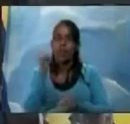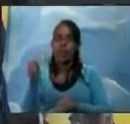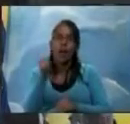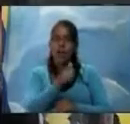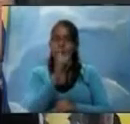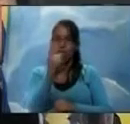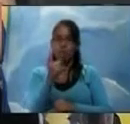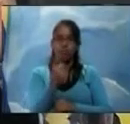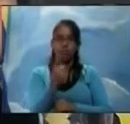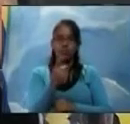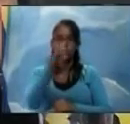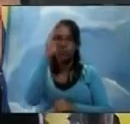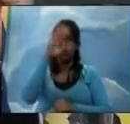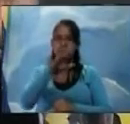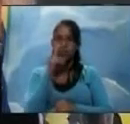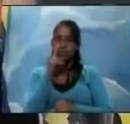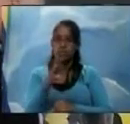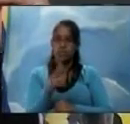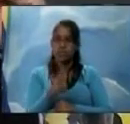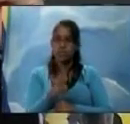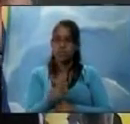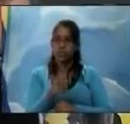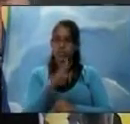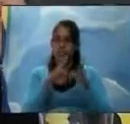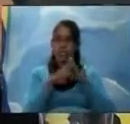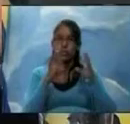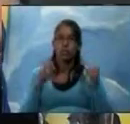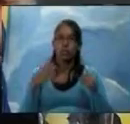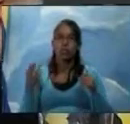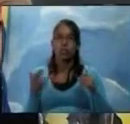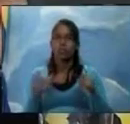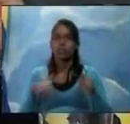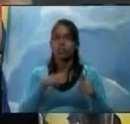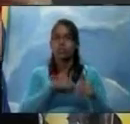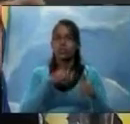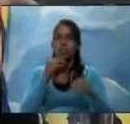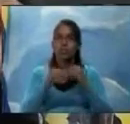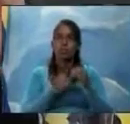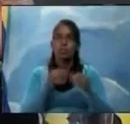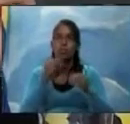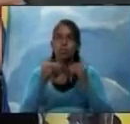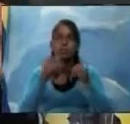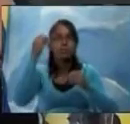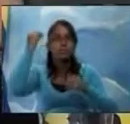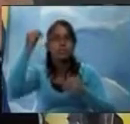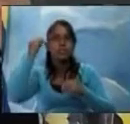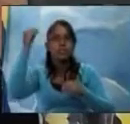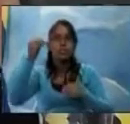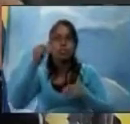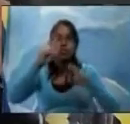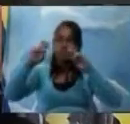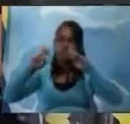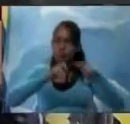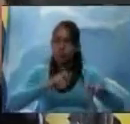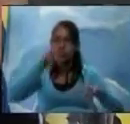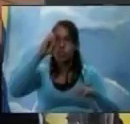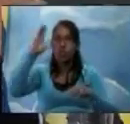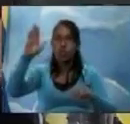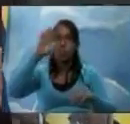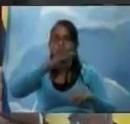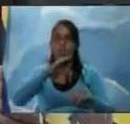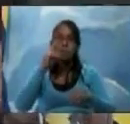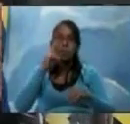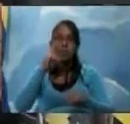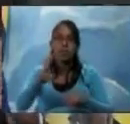cada quien, Dios está mirando todo lo que nosotros hacemos, pensamos, meditamos. Dios lo está viendo y